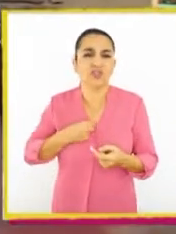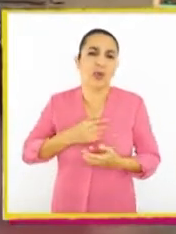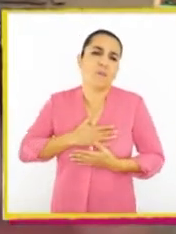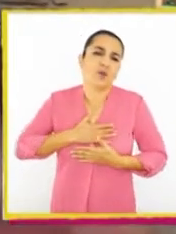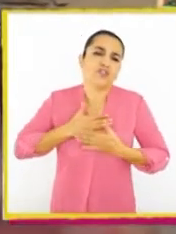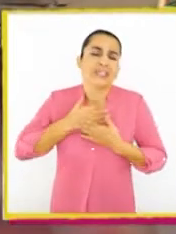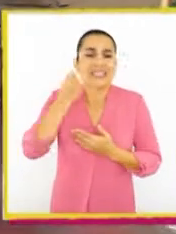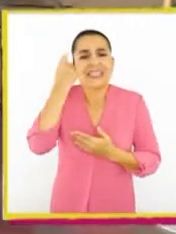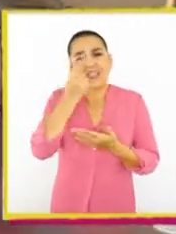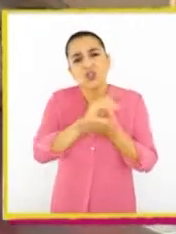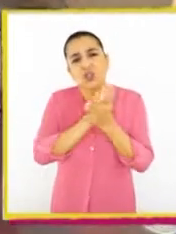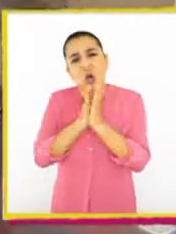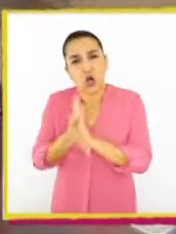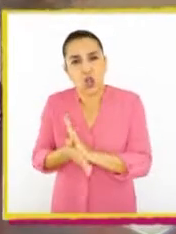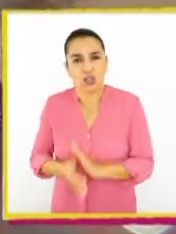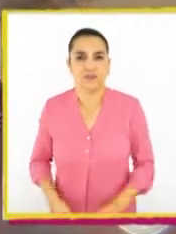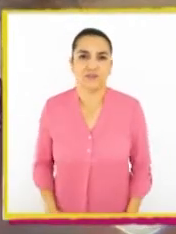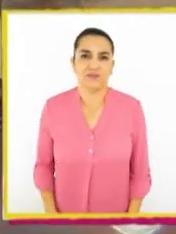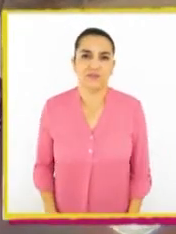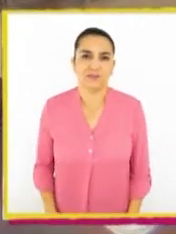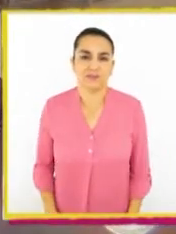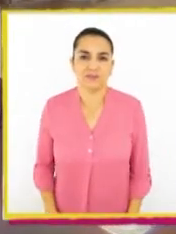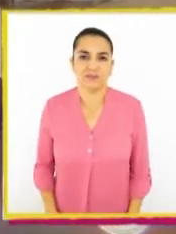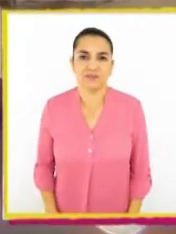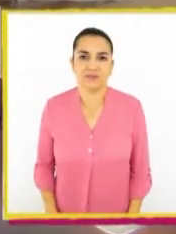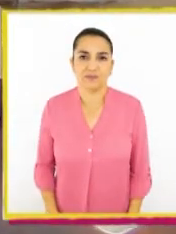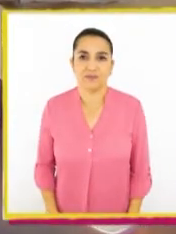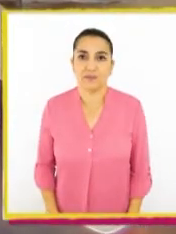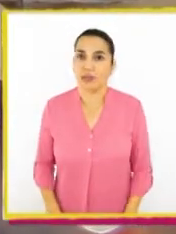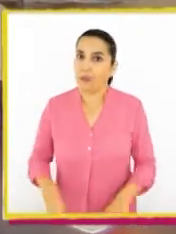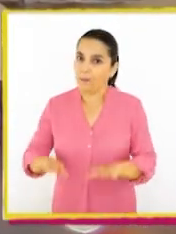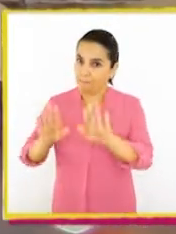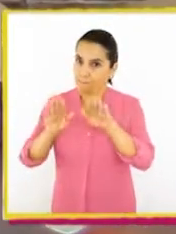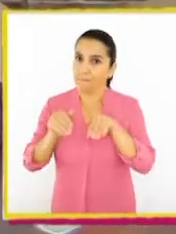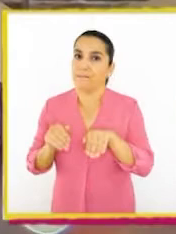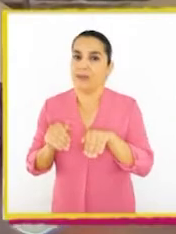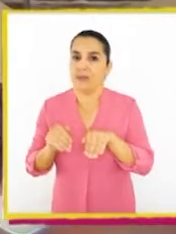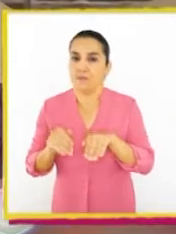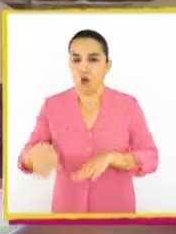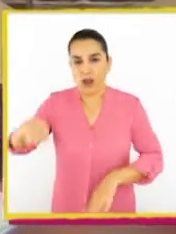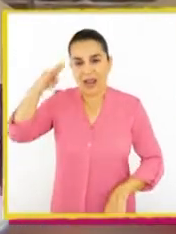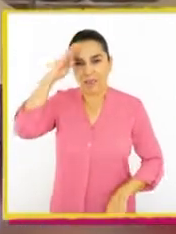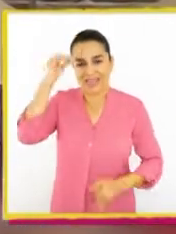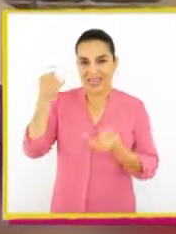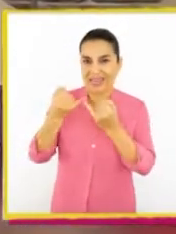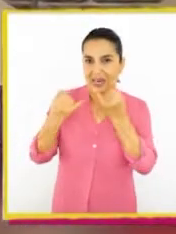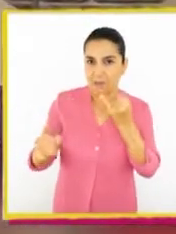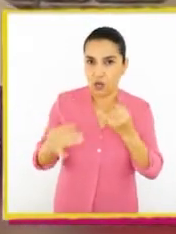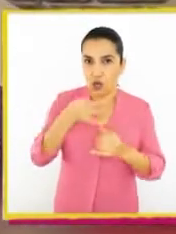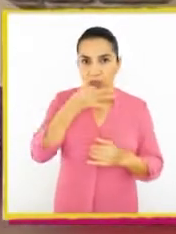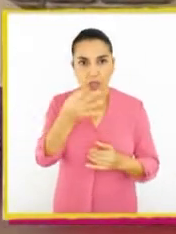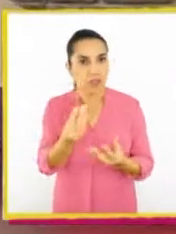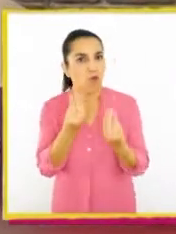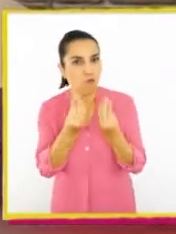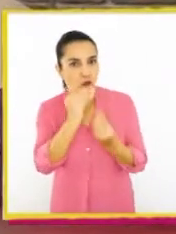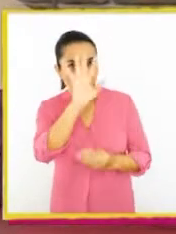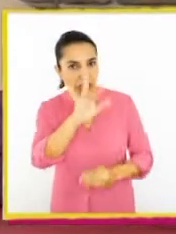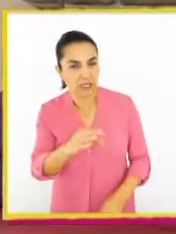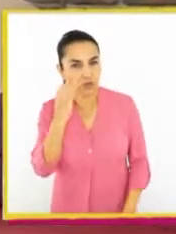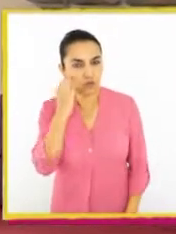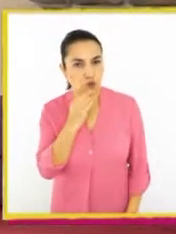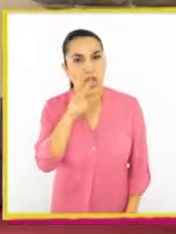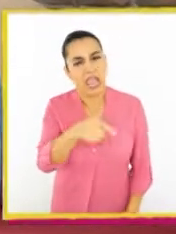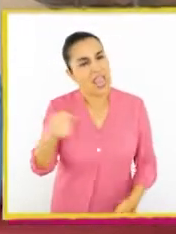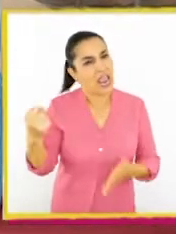Ahora sí que me emocioné y entiendo todo. Si el mismísimo capitán enemigo habla tan bien de nuestro Arturo Prat,